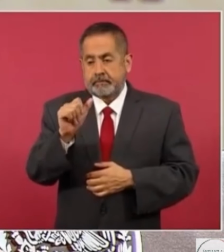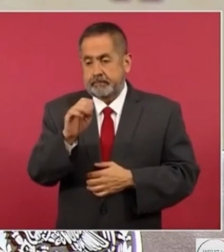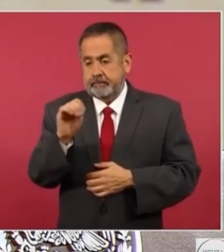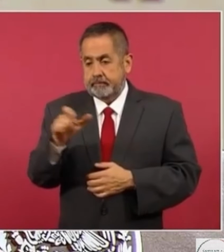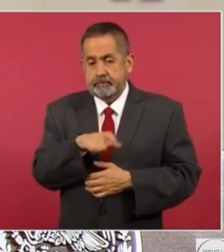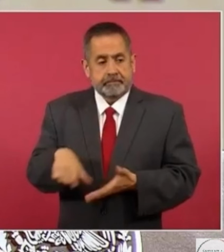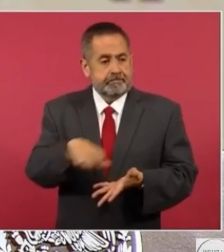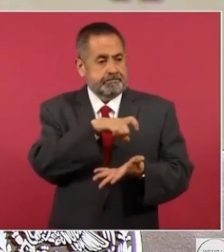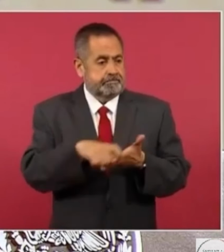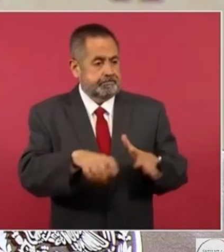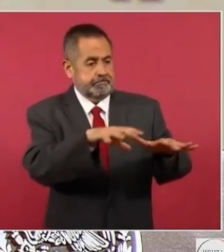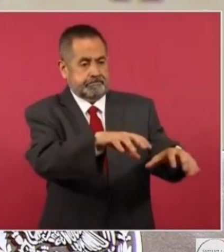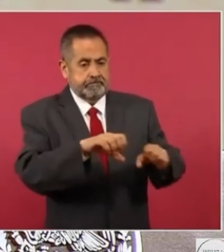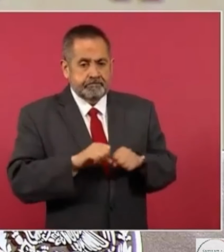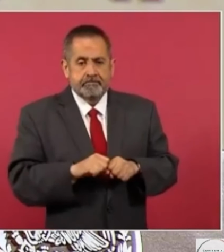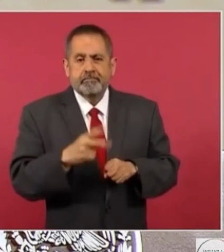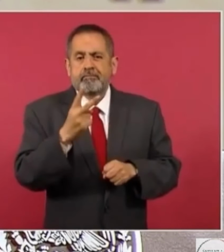de fertilizantes